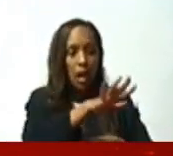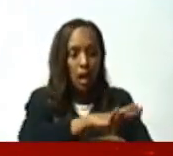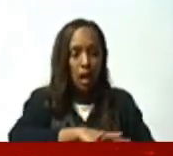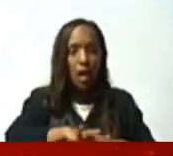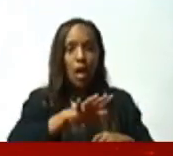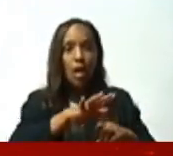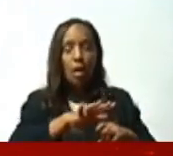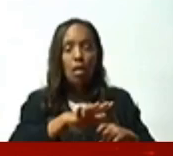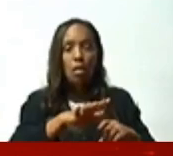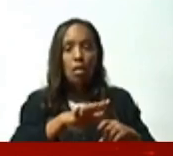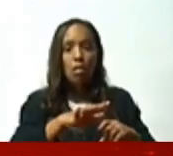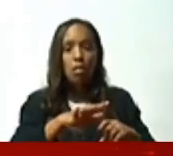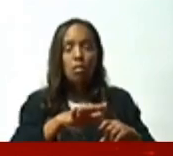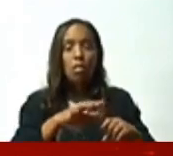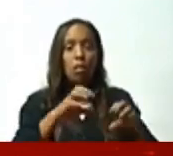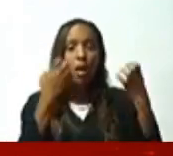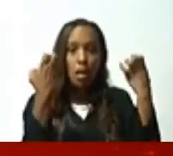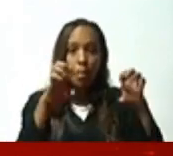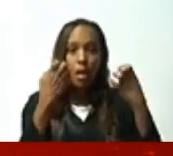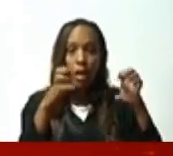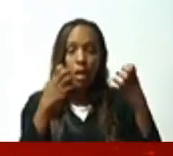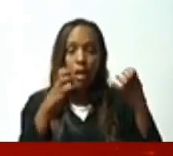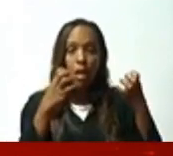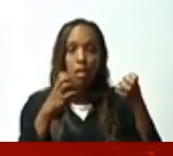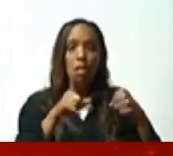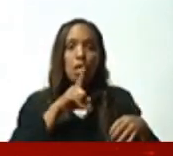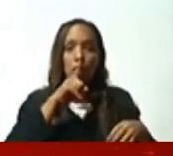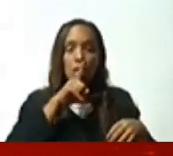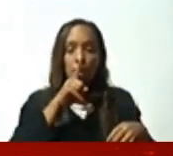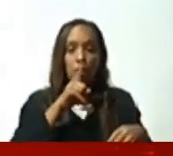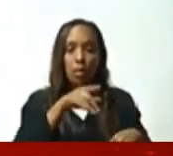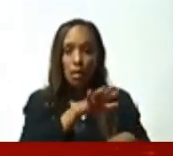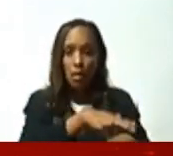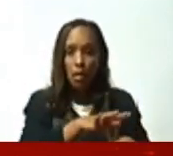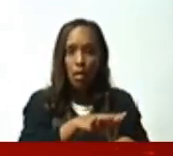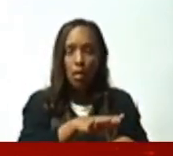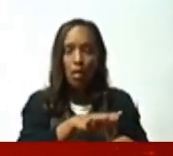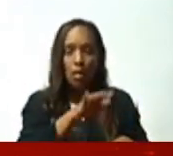nada tiene que ver, que no sea abrirle la válvula a compras y contrataciones. Muchas gracias.